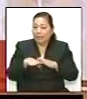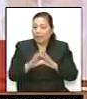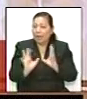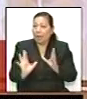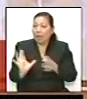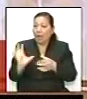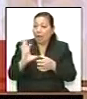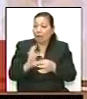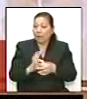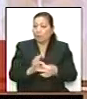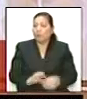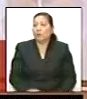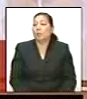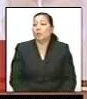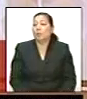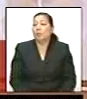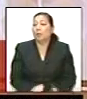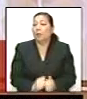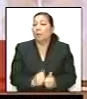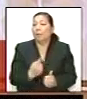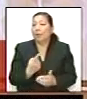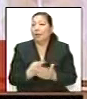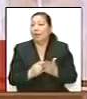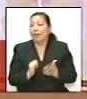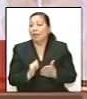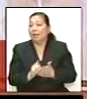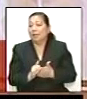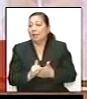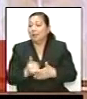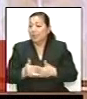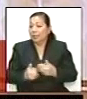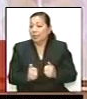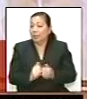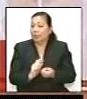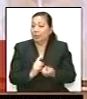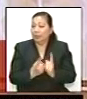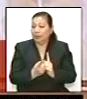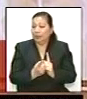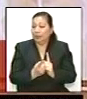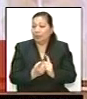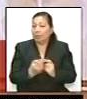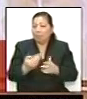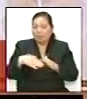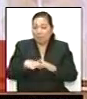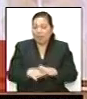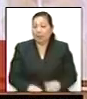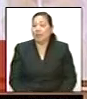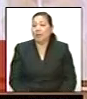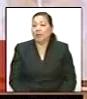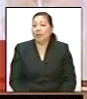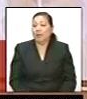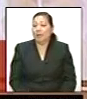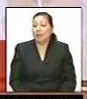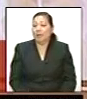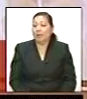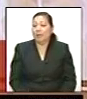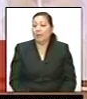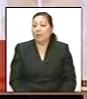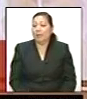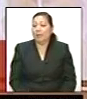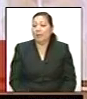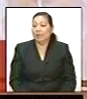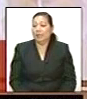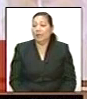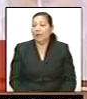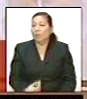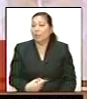asociado con la intención de más adelante convertirse en miembro pleno. Es lo que,